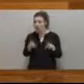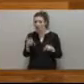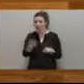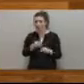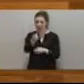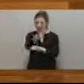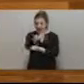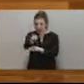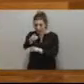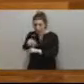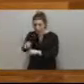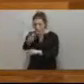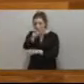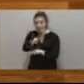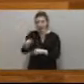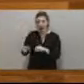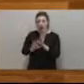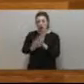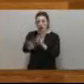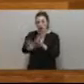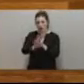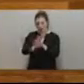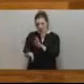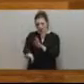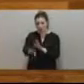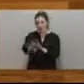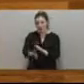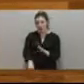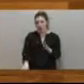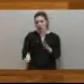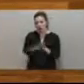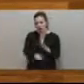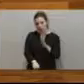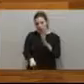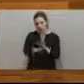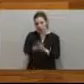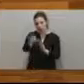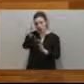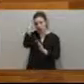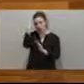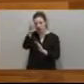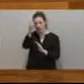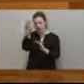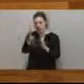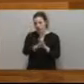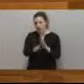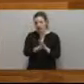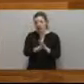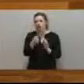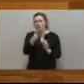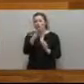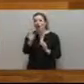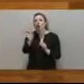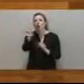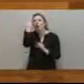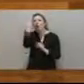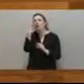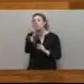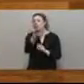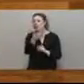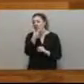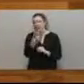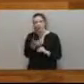engañando a los vecinos con una sucesión de ocurrencias. ¿Por qué lo llamo ocurrencias? Bien